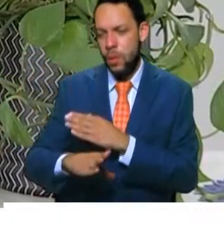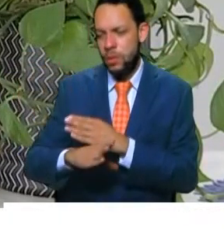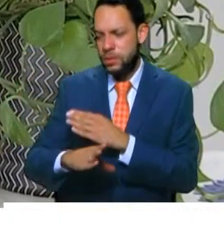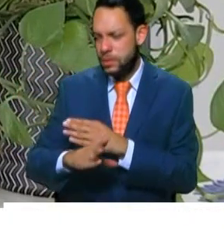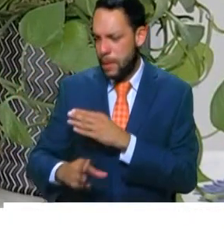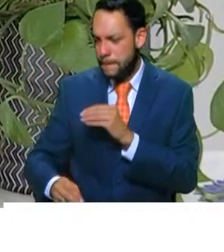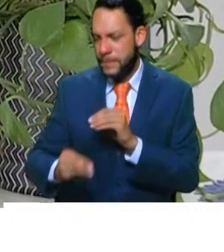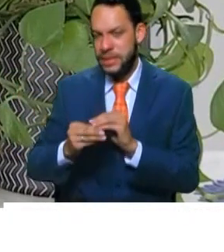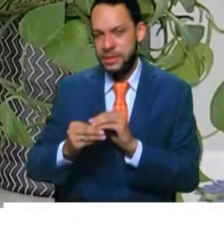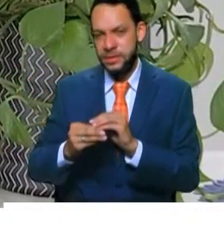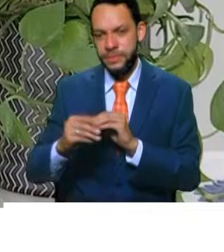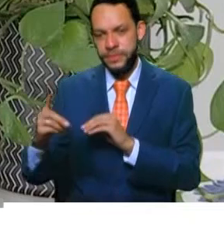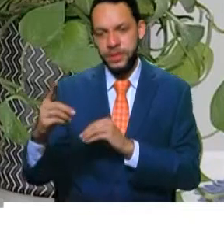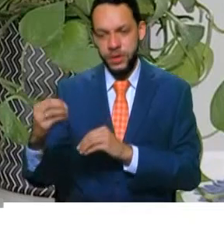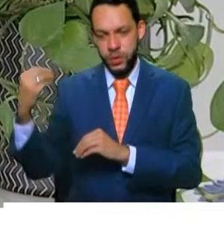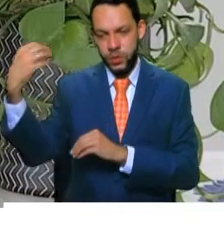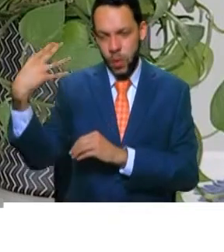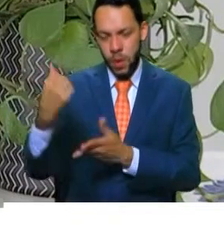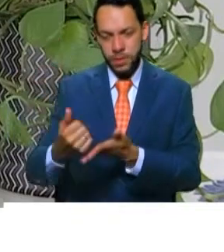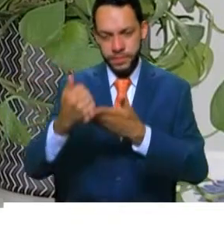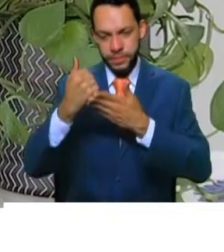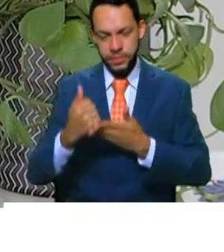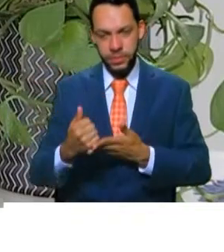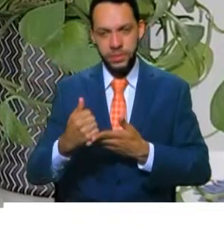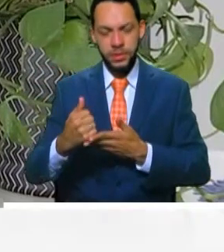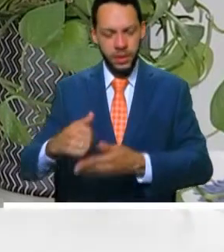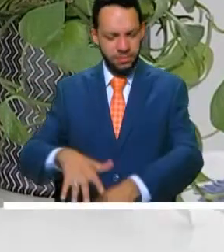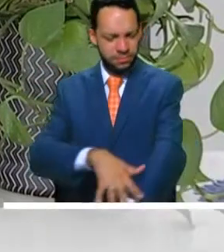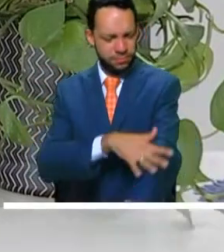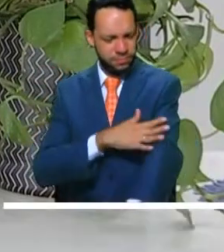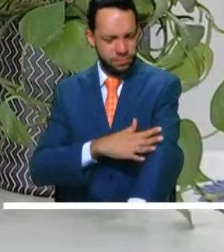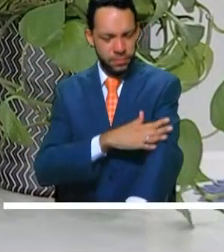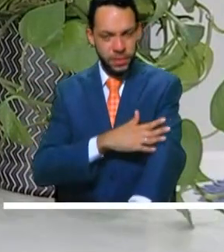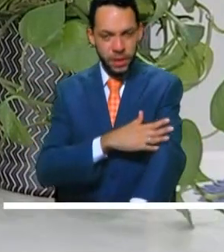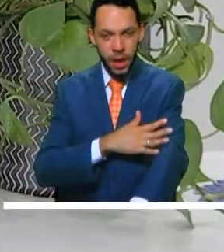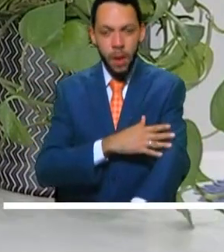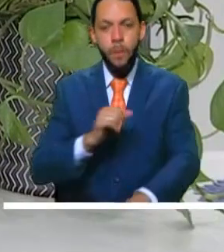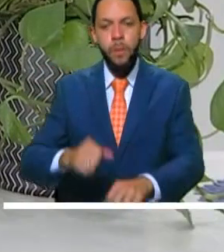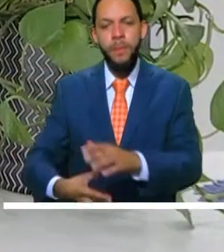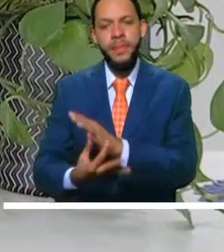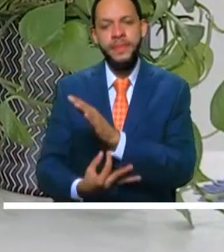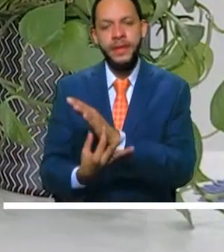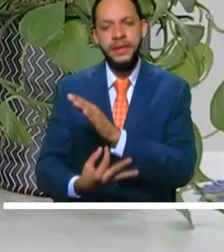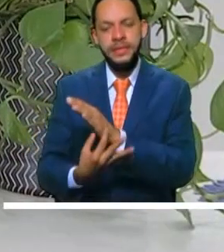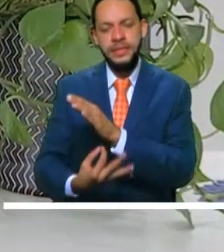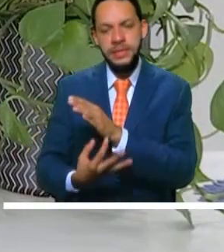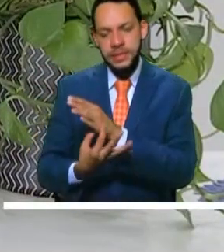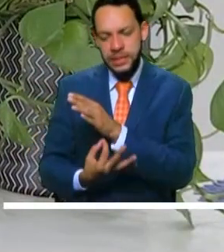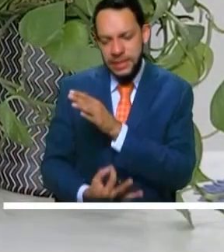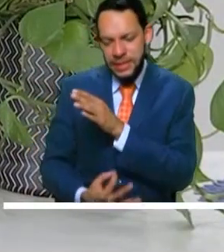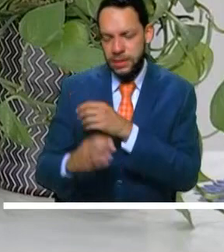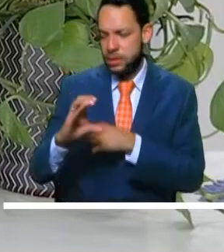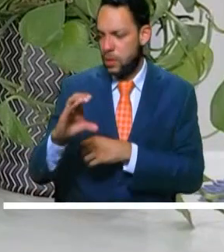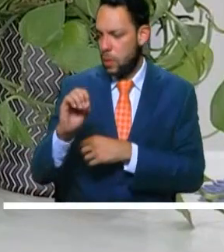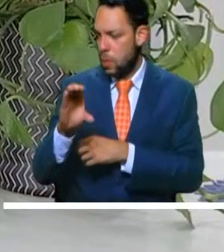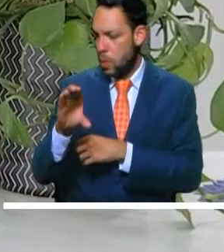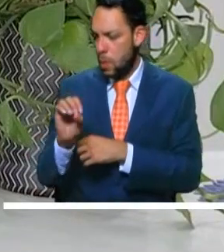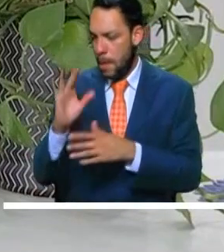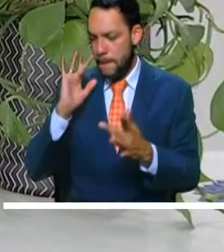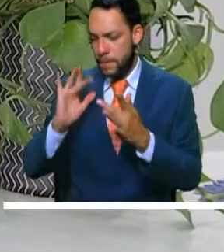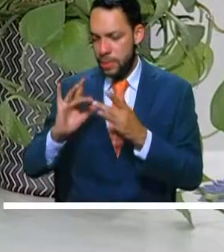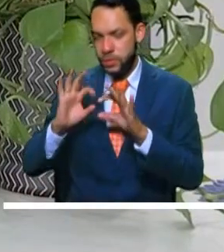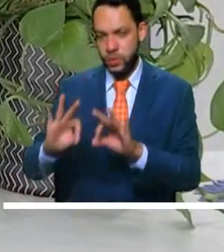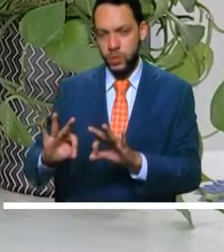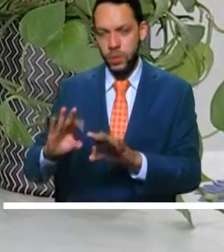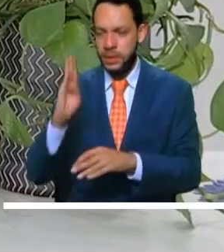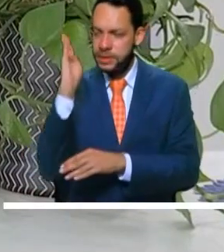Empieza en vestido de baño de dos piezas, caliente abdomen, zona renal, úntese aceite de coco. Y es como si conectara el